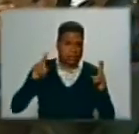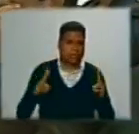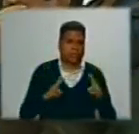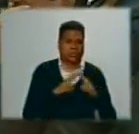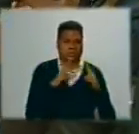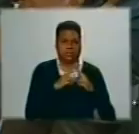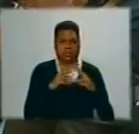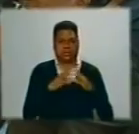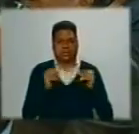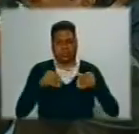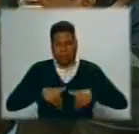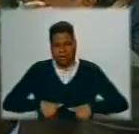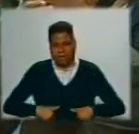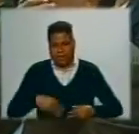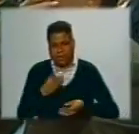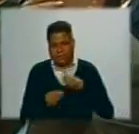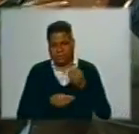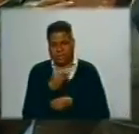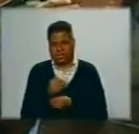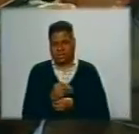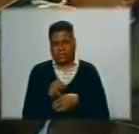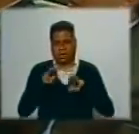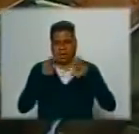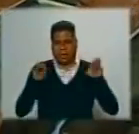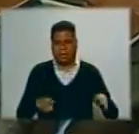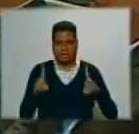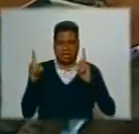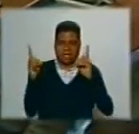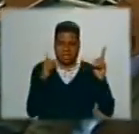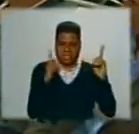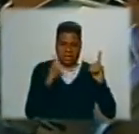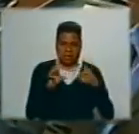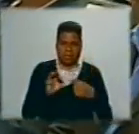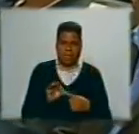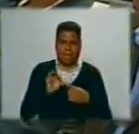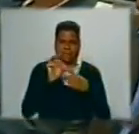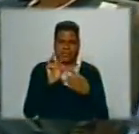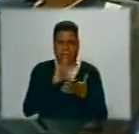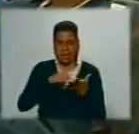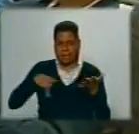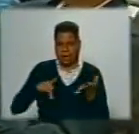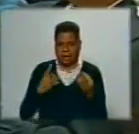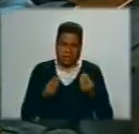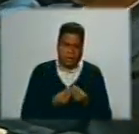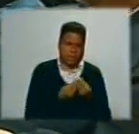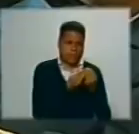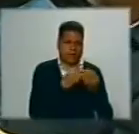los esfuerzos realizados en la mesa del diálogo, en especial por parte de los acompañantes